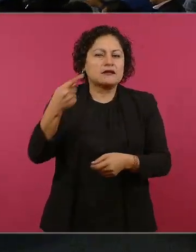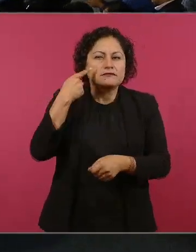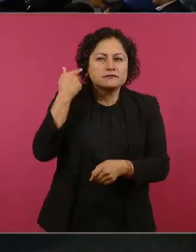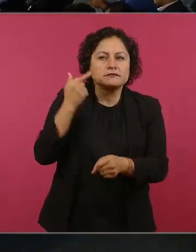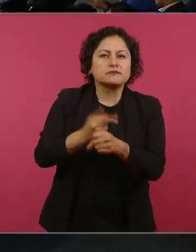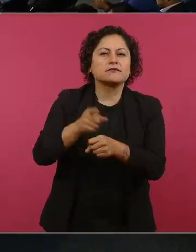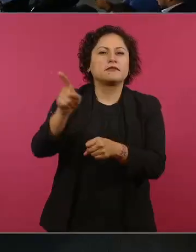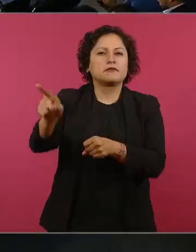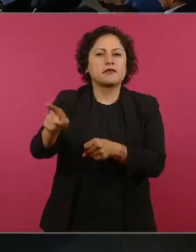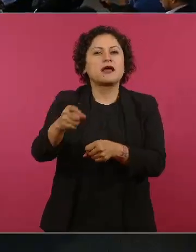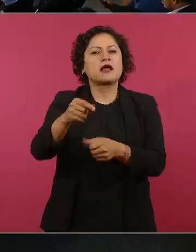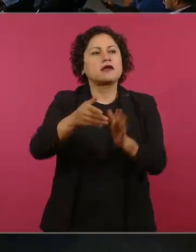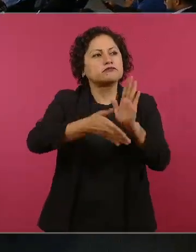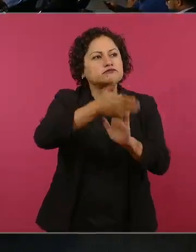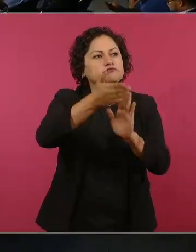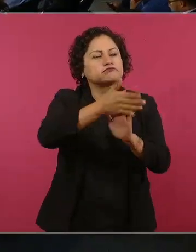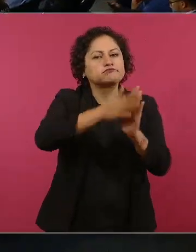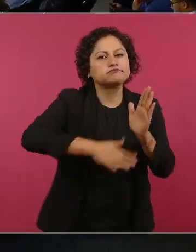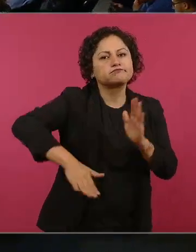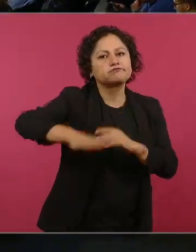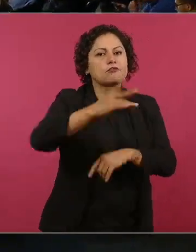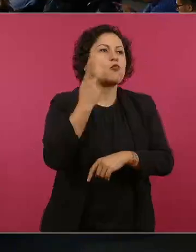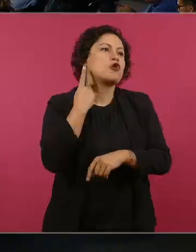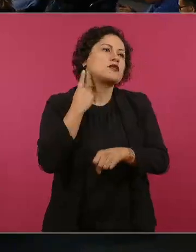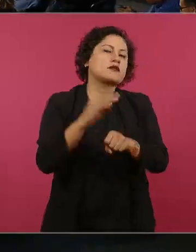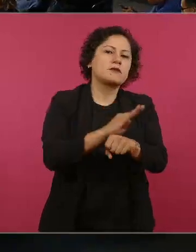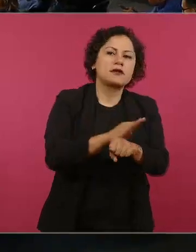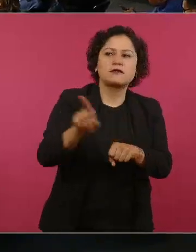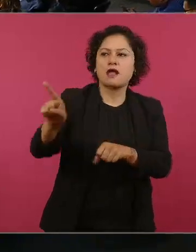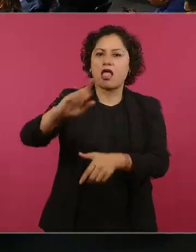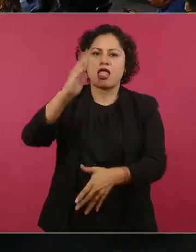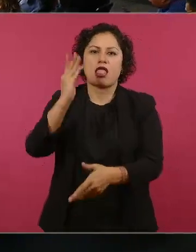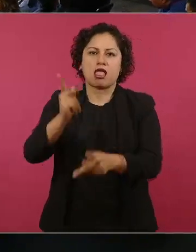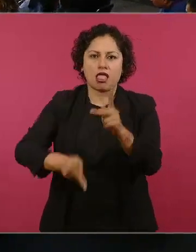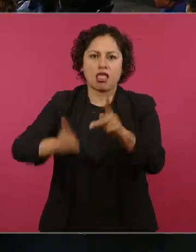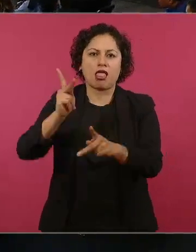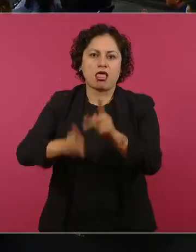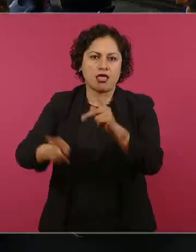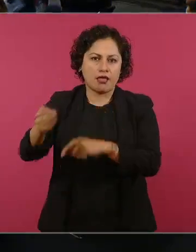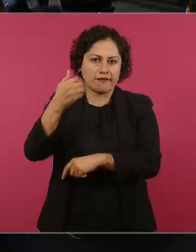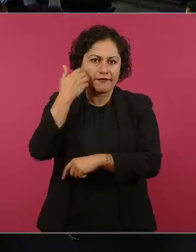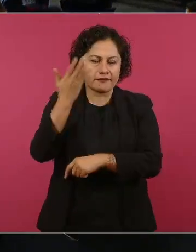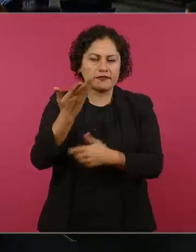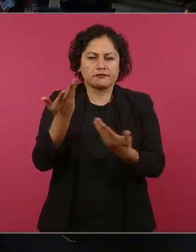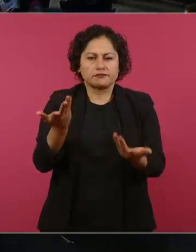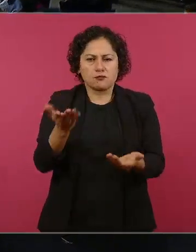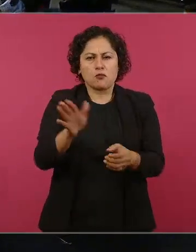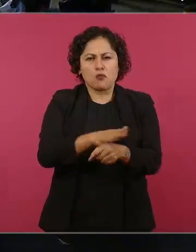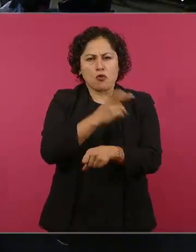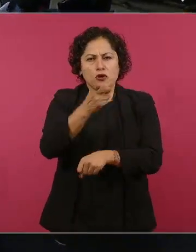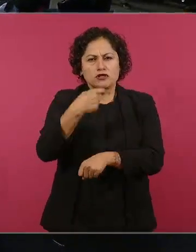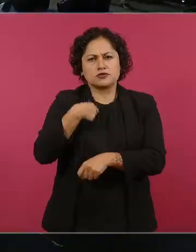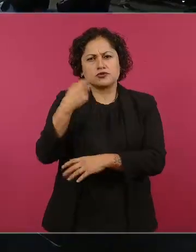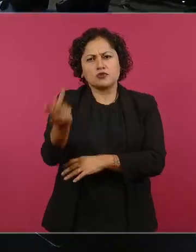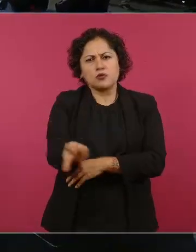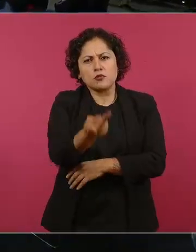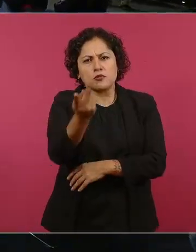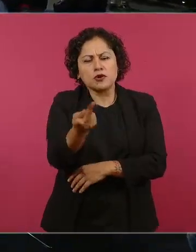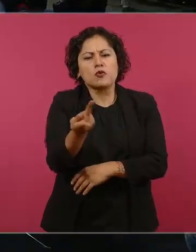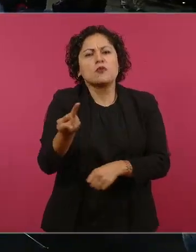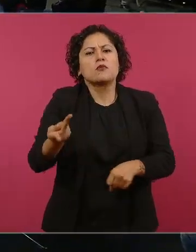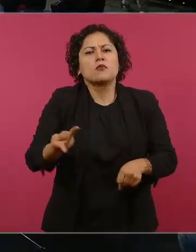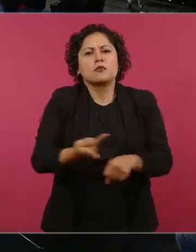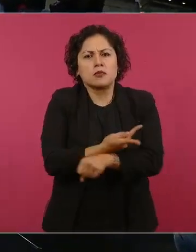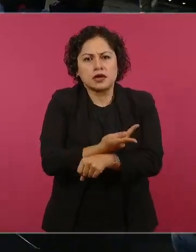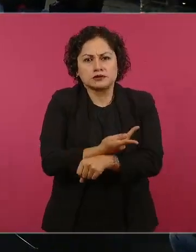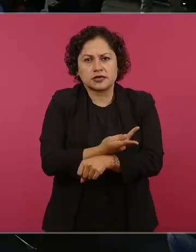las políticas sociales. Entonces, preguntarle, presidente, sobre esta importancia de reconocer que